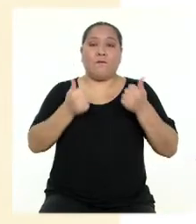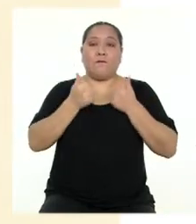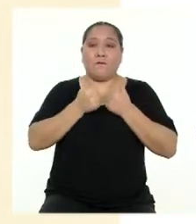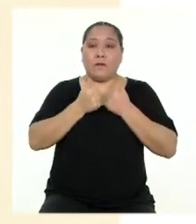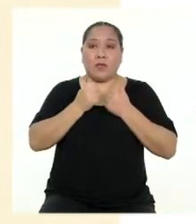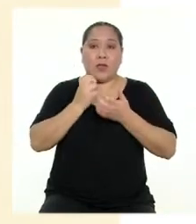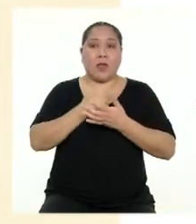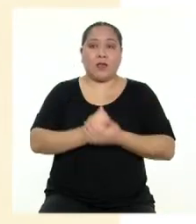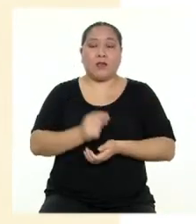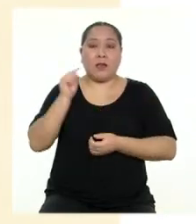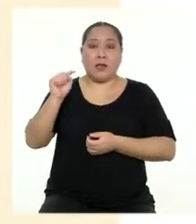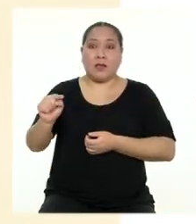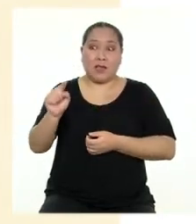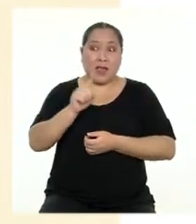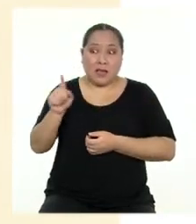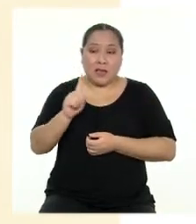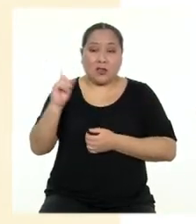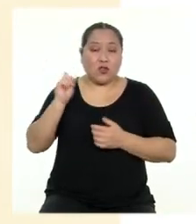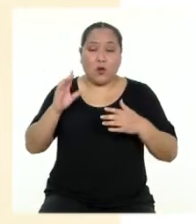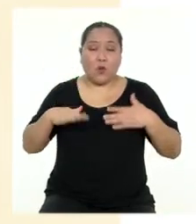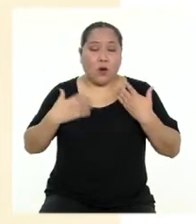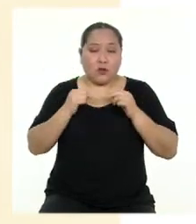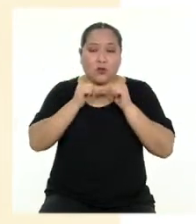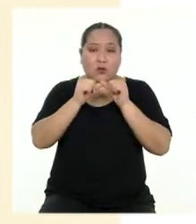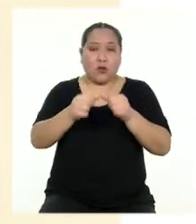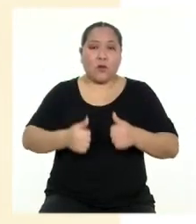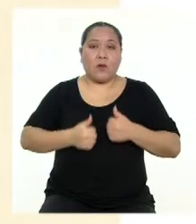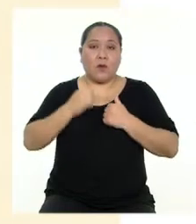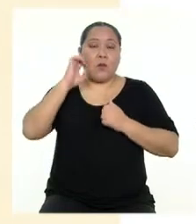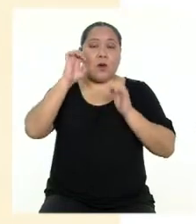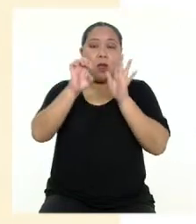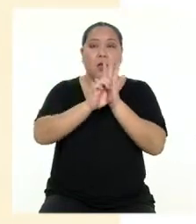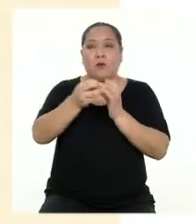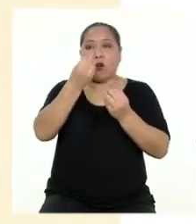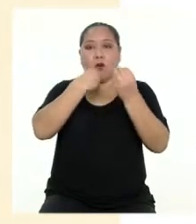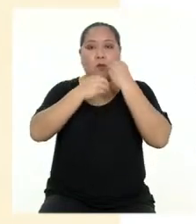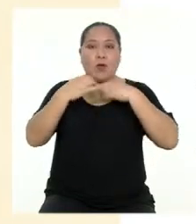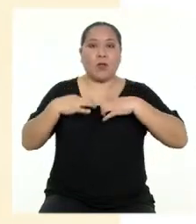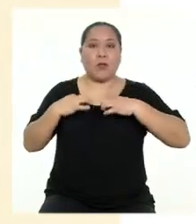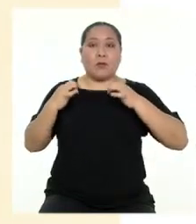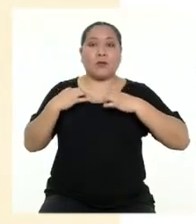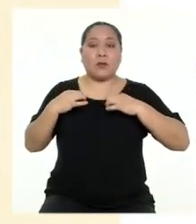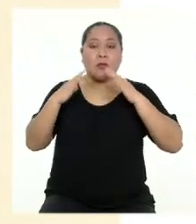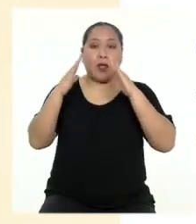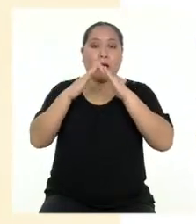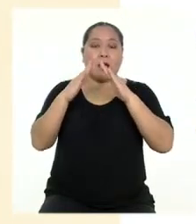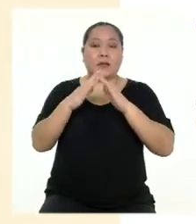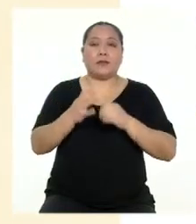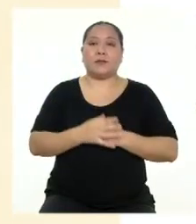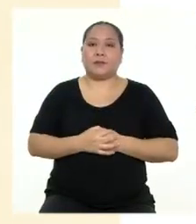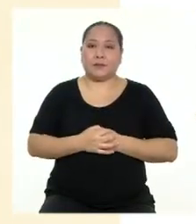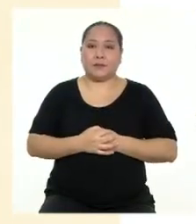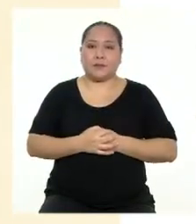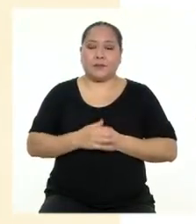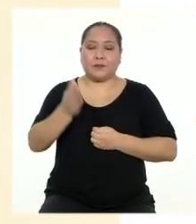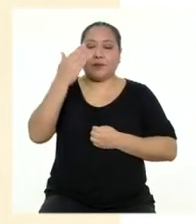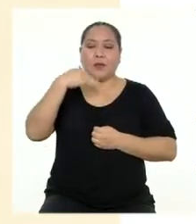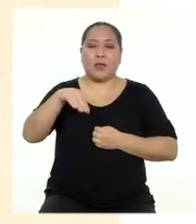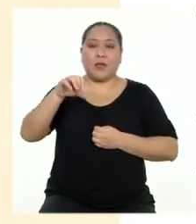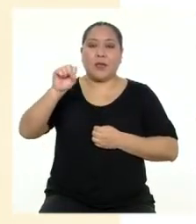las indispensables para vivir. Por ejemplo, la alimentación, el vestido y la vivienda. Secundarias